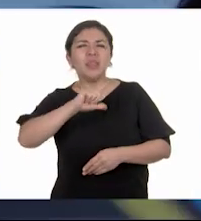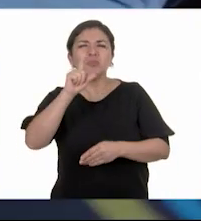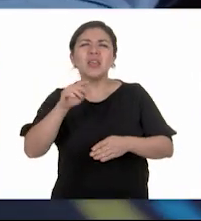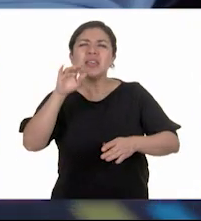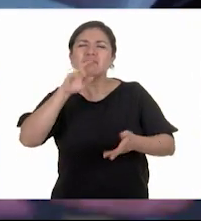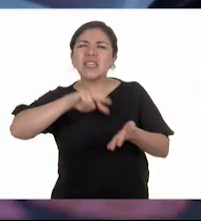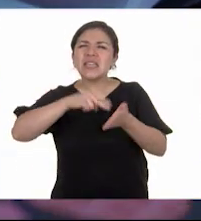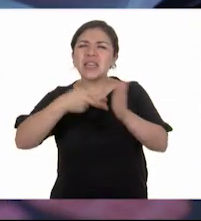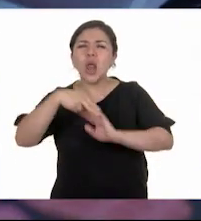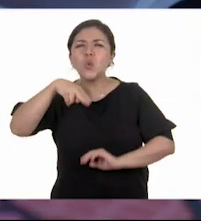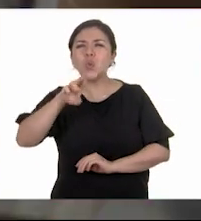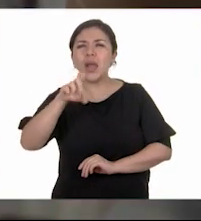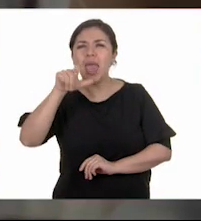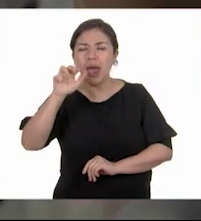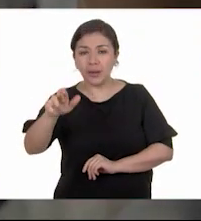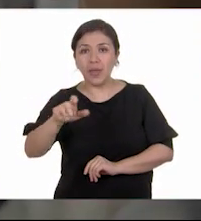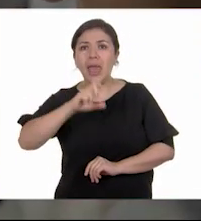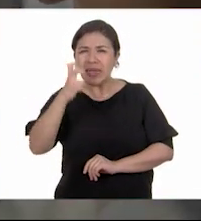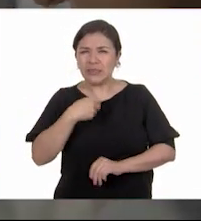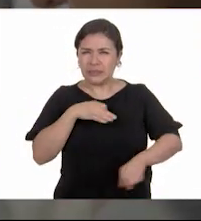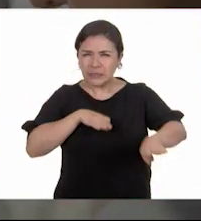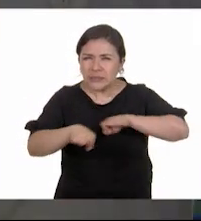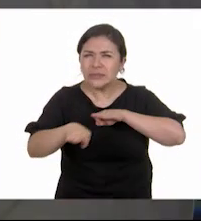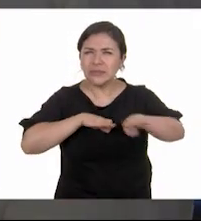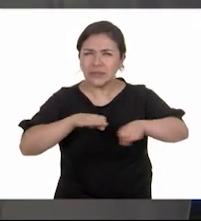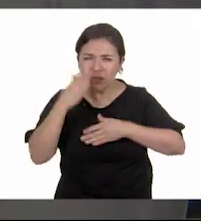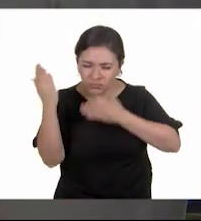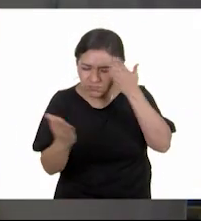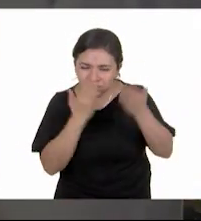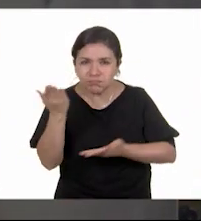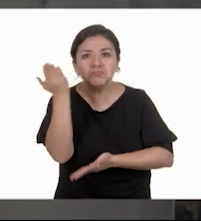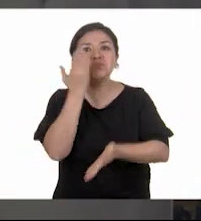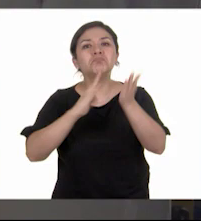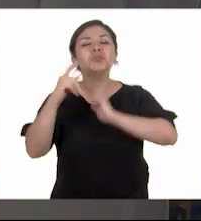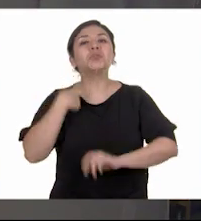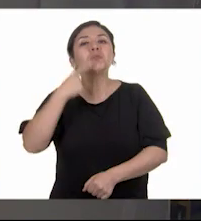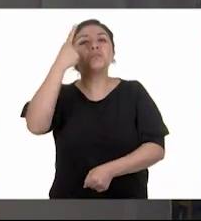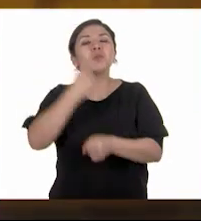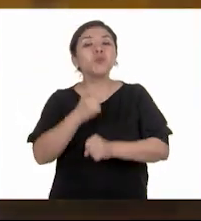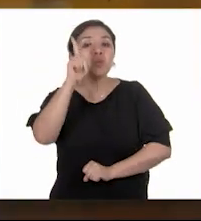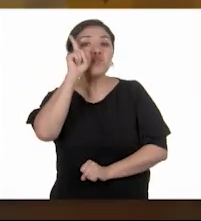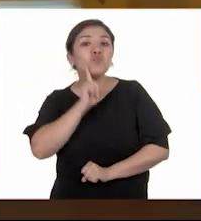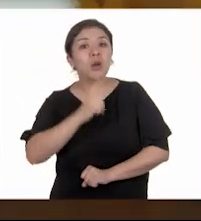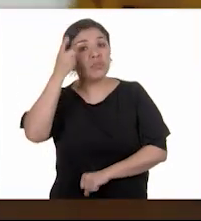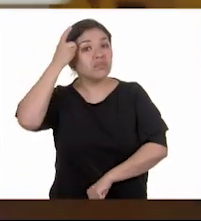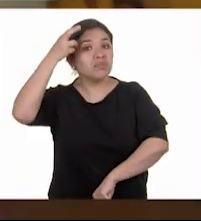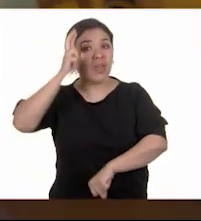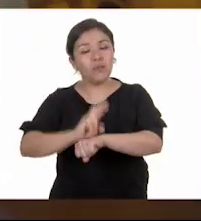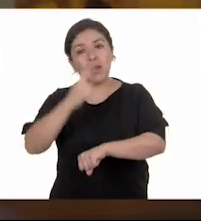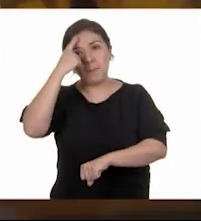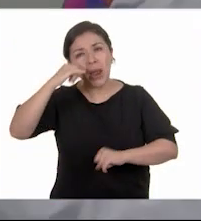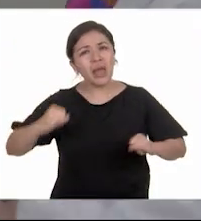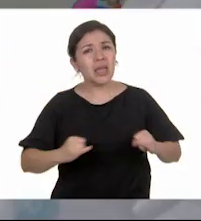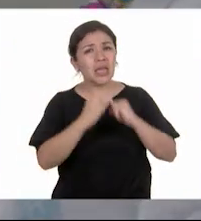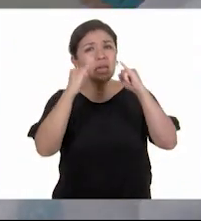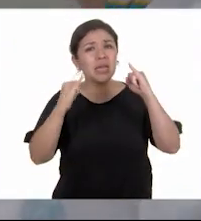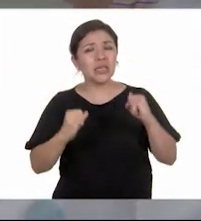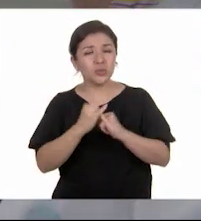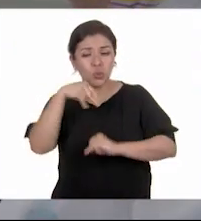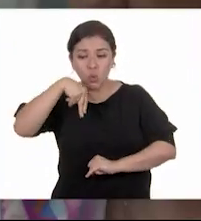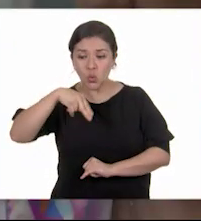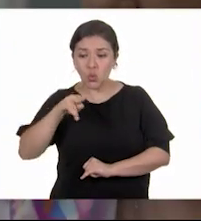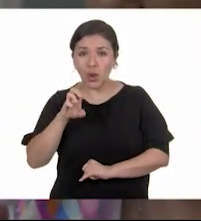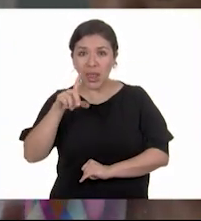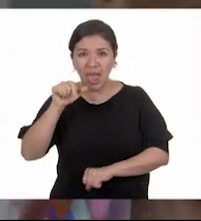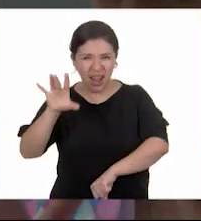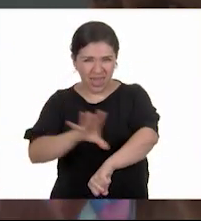ingeniería nuclear. Todo ese trabajo y estudio me hicieron ser la primera mujer en dirigir uno de los institutos